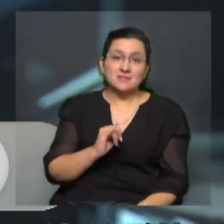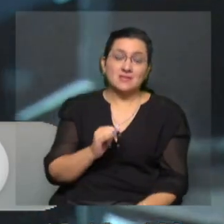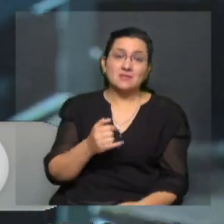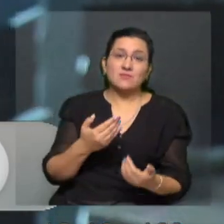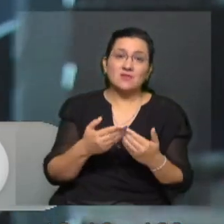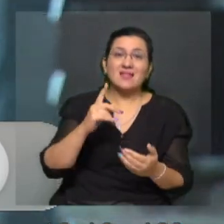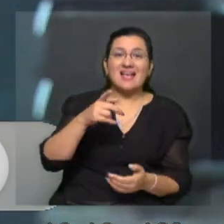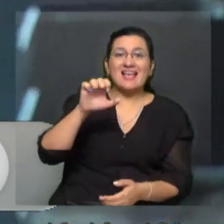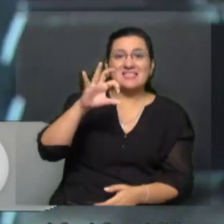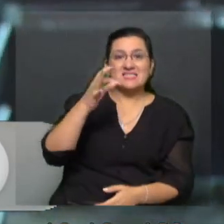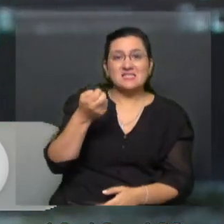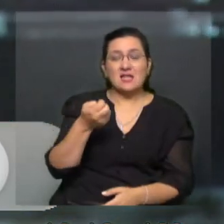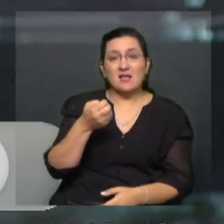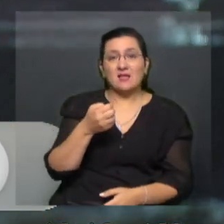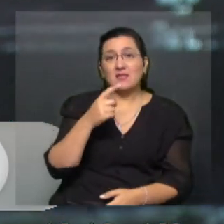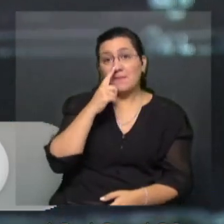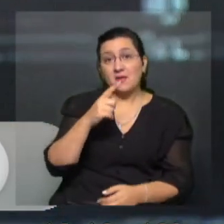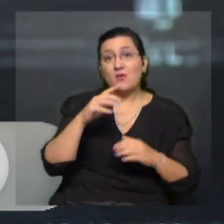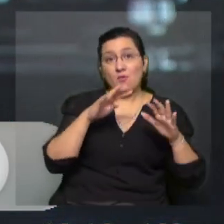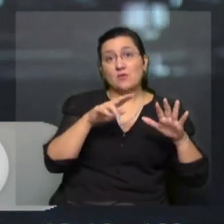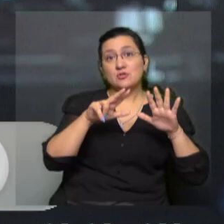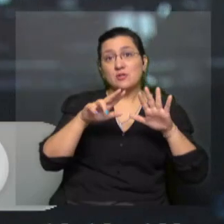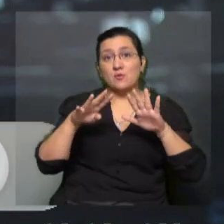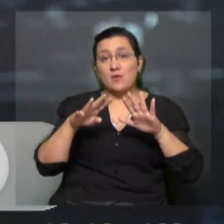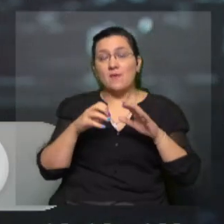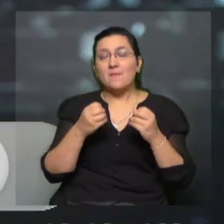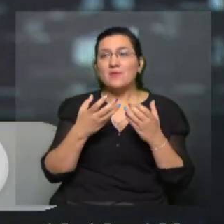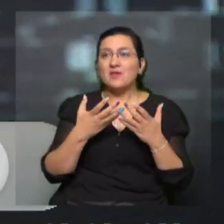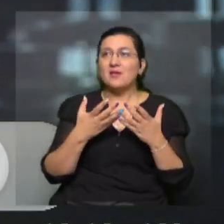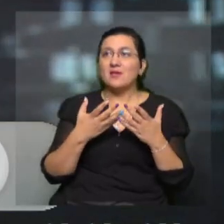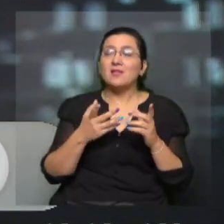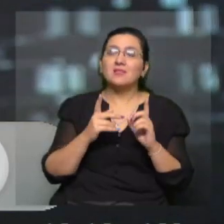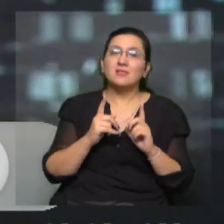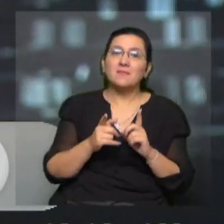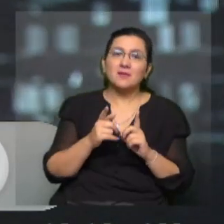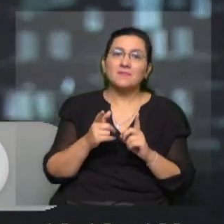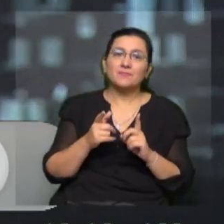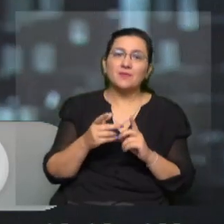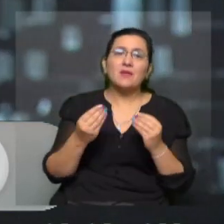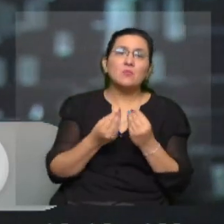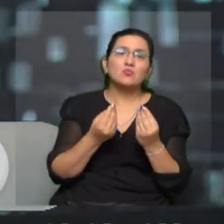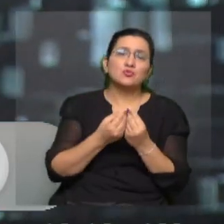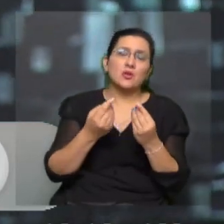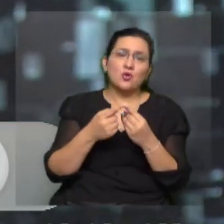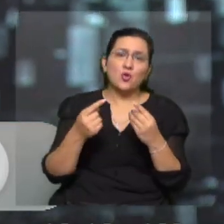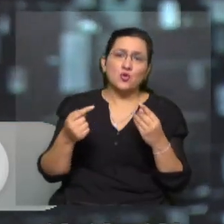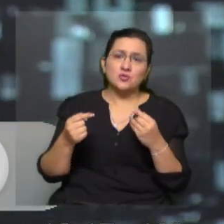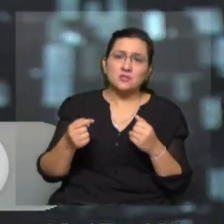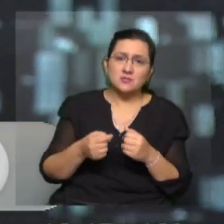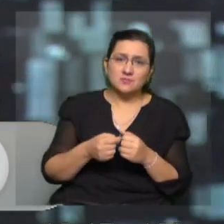de la gesta esa del 89, porque también había muchas cosas